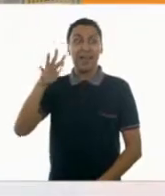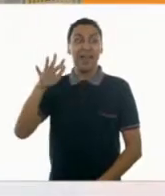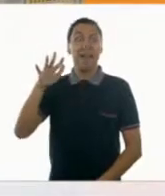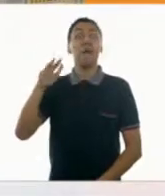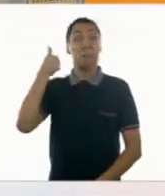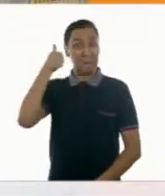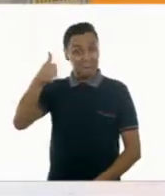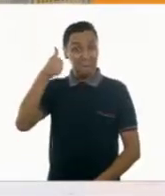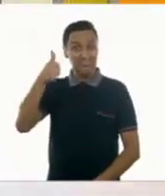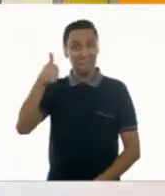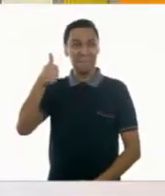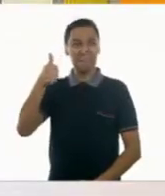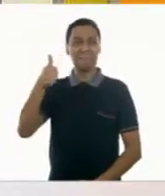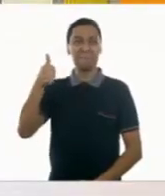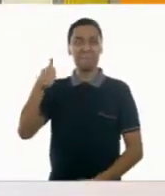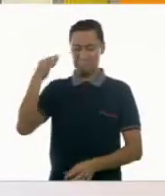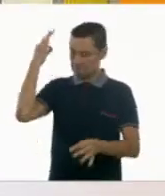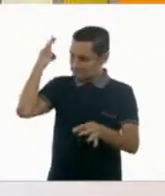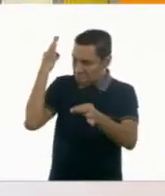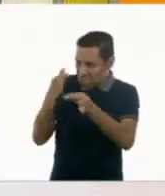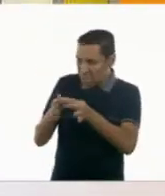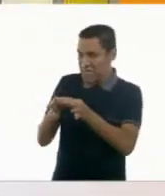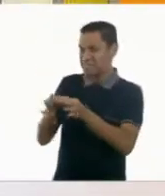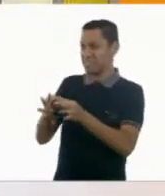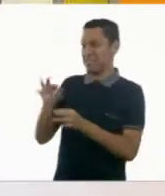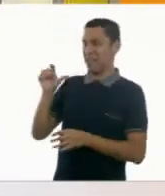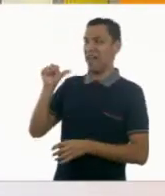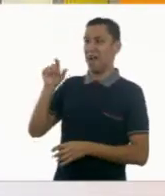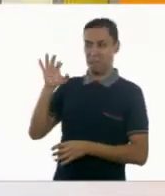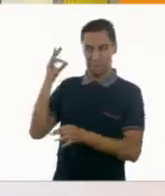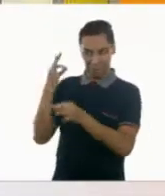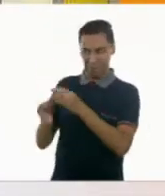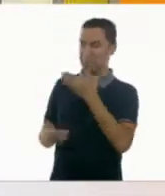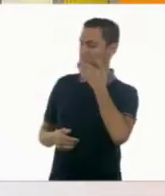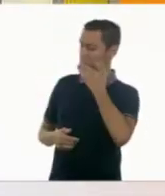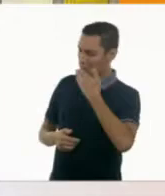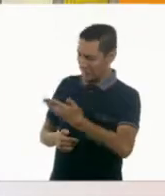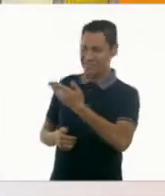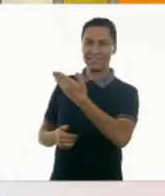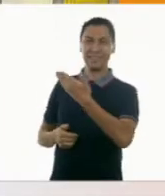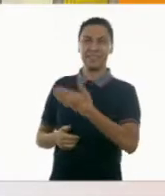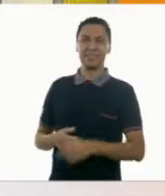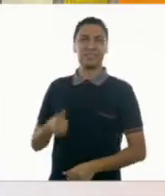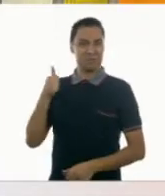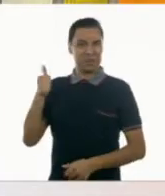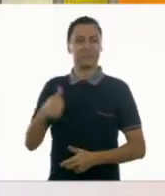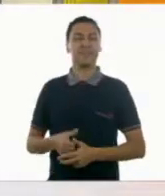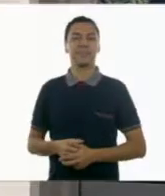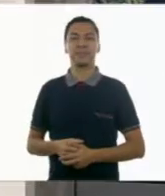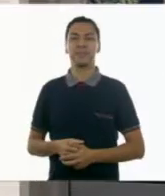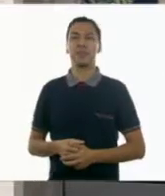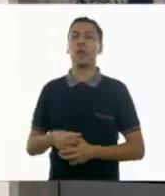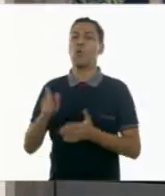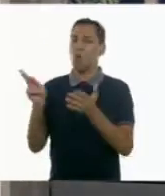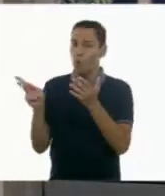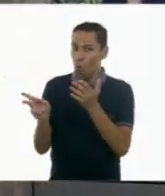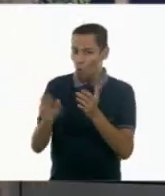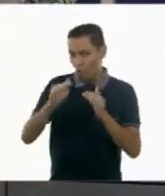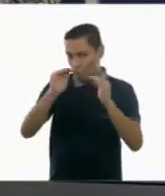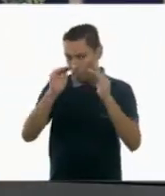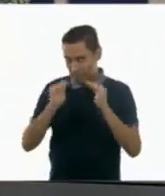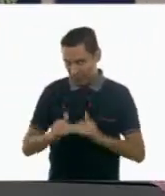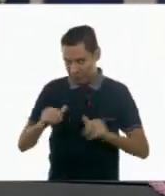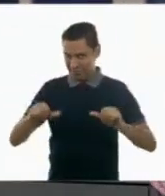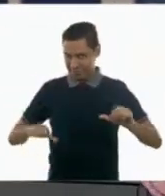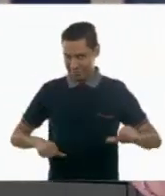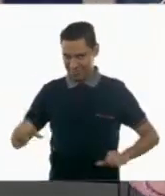1, 2, 3, 4, 5, 6, 7, 8, 9, 10. ¡Ay! Quedó perfecto, Ale. Muy bien. Muy bien. Muy, muy bien. Perfecto. La siguiente actividad te la voy a contar.